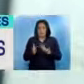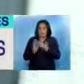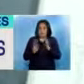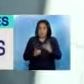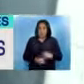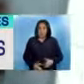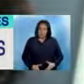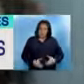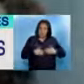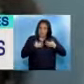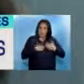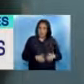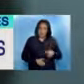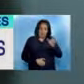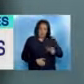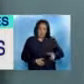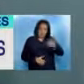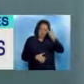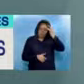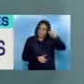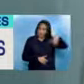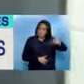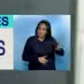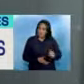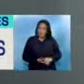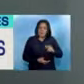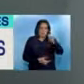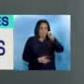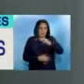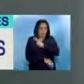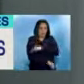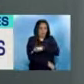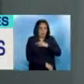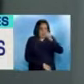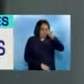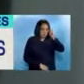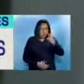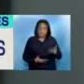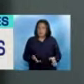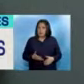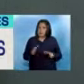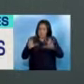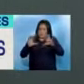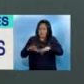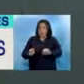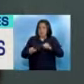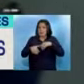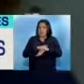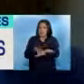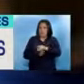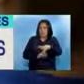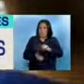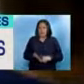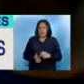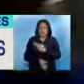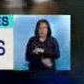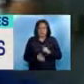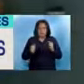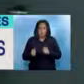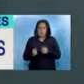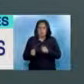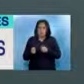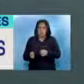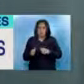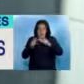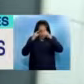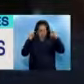La indignación de los pacientes del Hospital Zagaro de Tumbes se rebalsó y prácticamente tomaron este centro exigiendo ser atendidos por